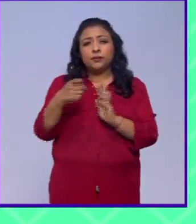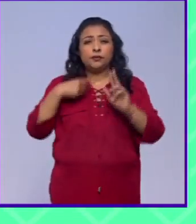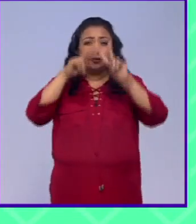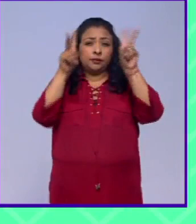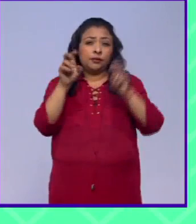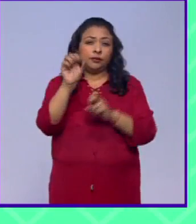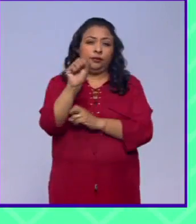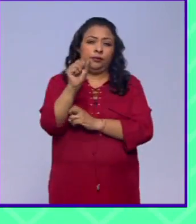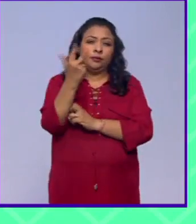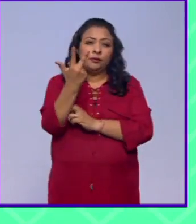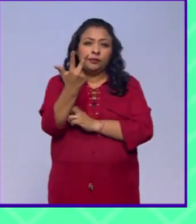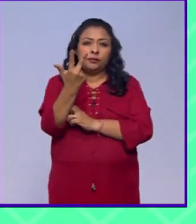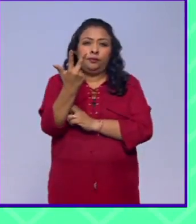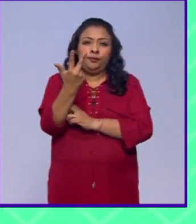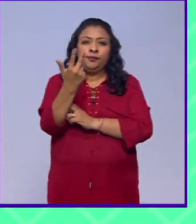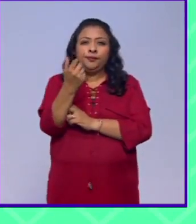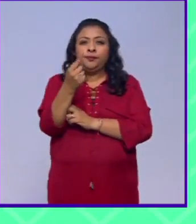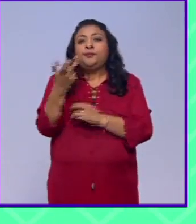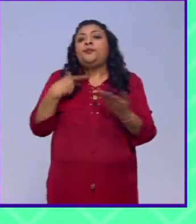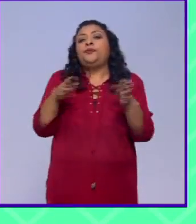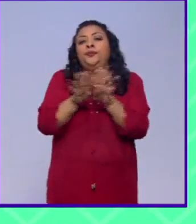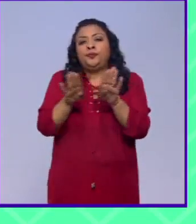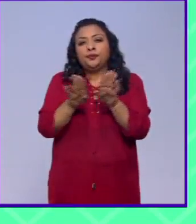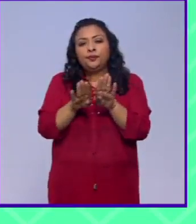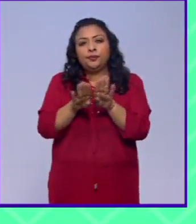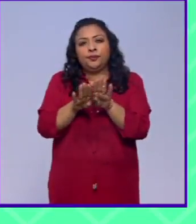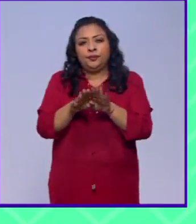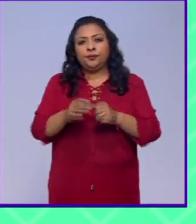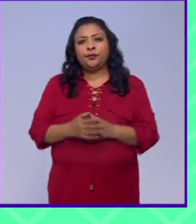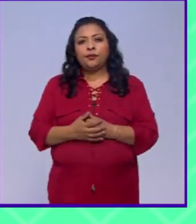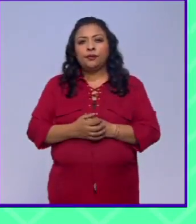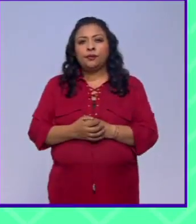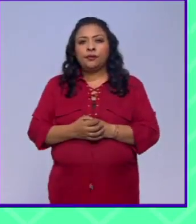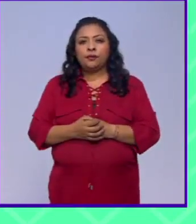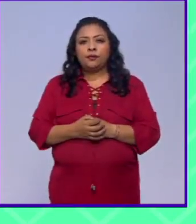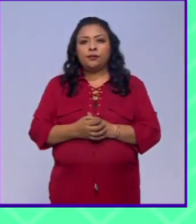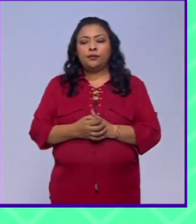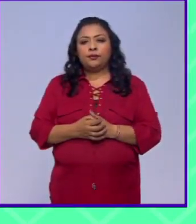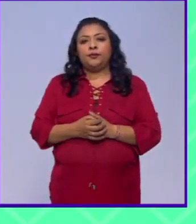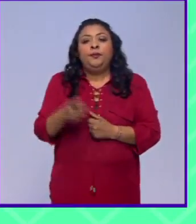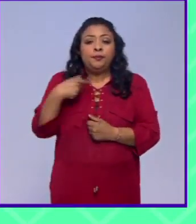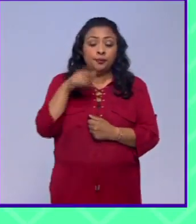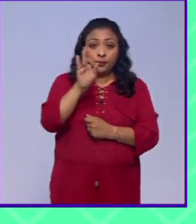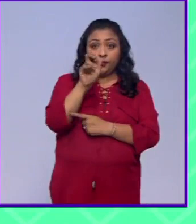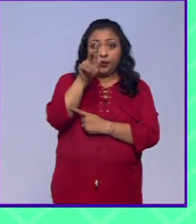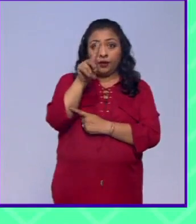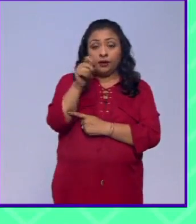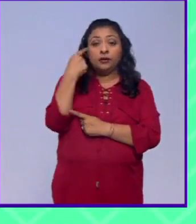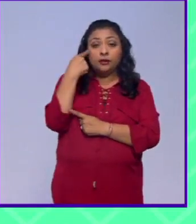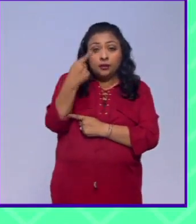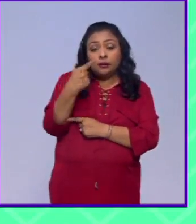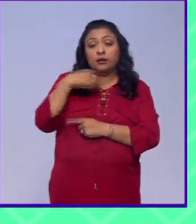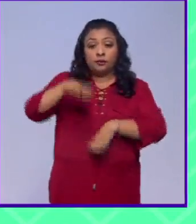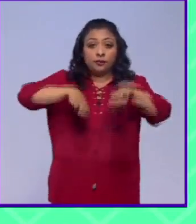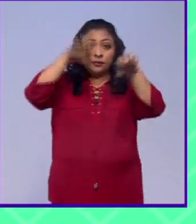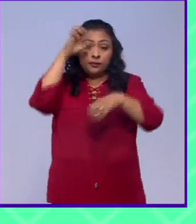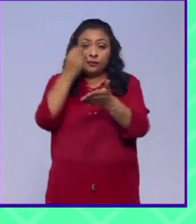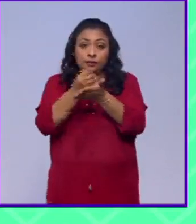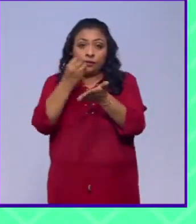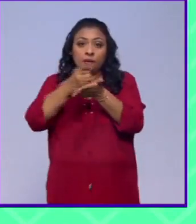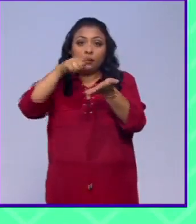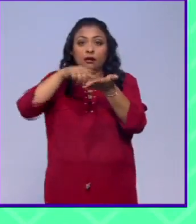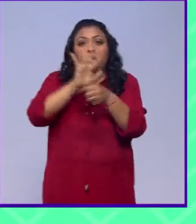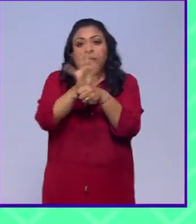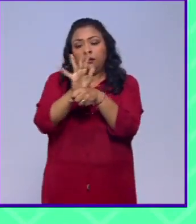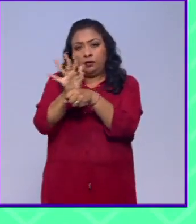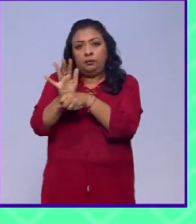del 68, ¿no? Es decir, cómo Fuentes ve la Edad de Oro en la Cinemateca de